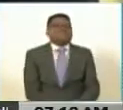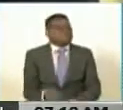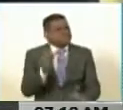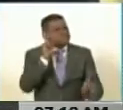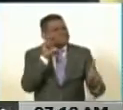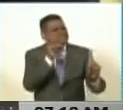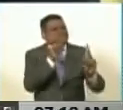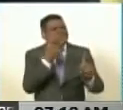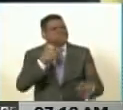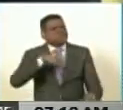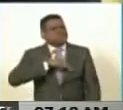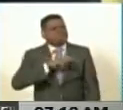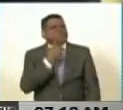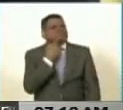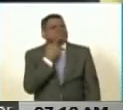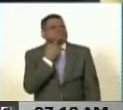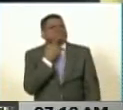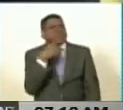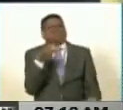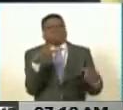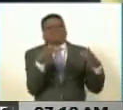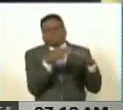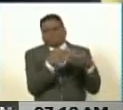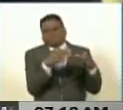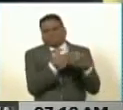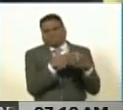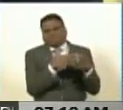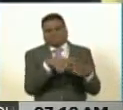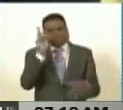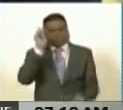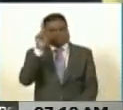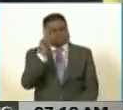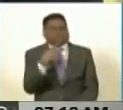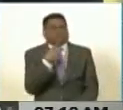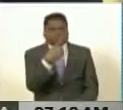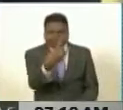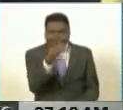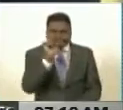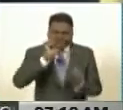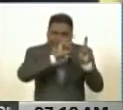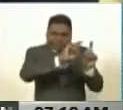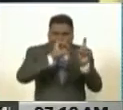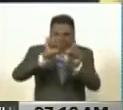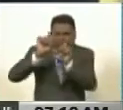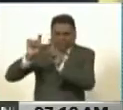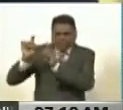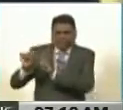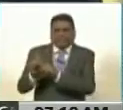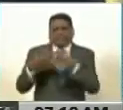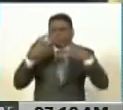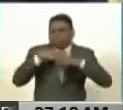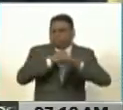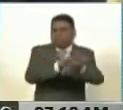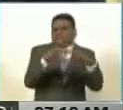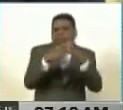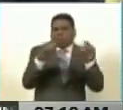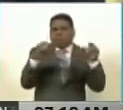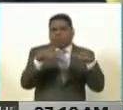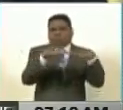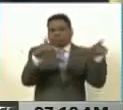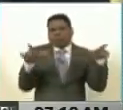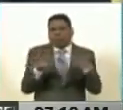nosotros tenemos un cuerpo de docentes, como te dije, que articulan con todas las zonas educativas en todos los